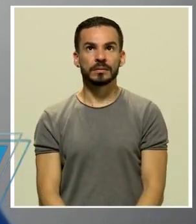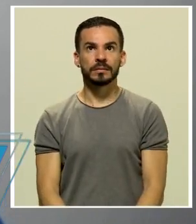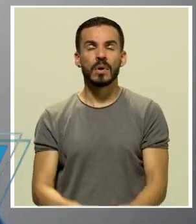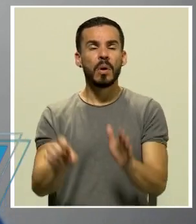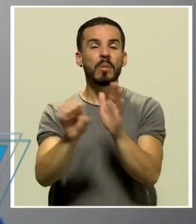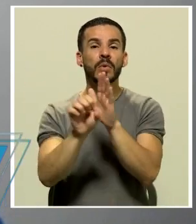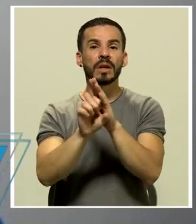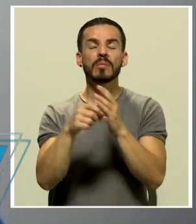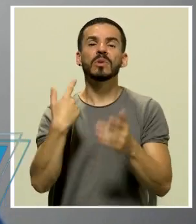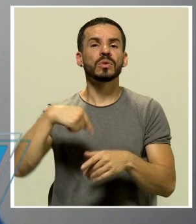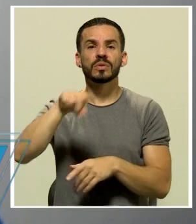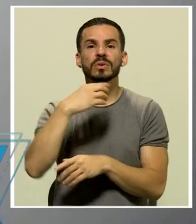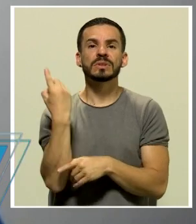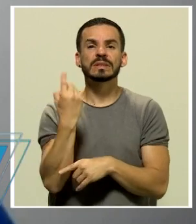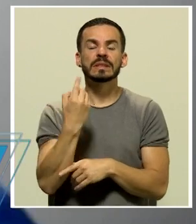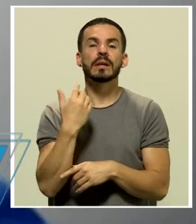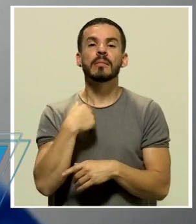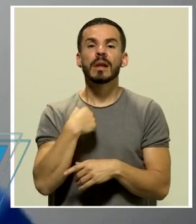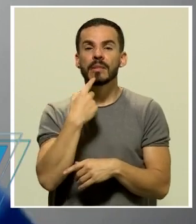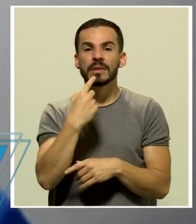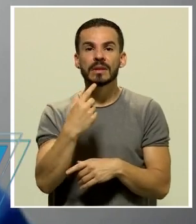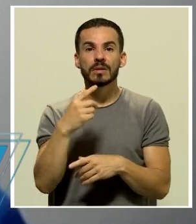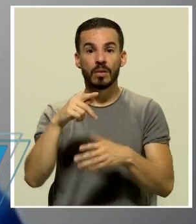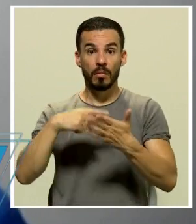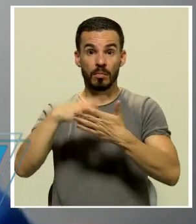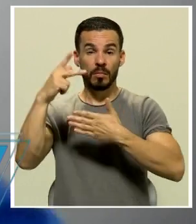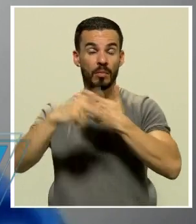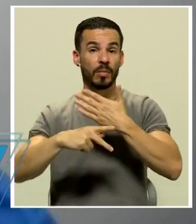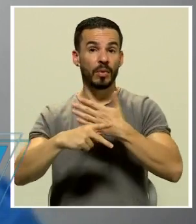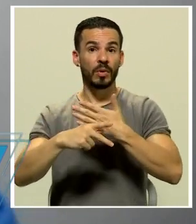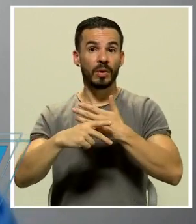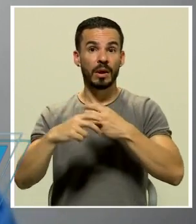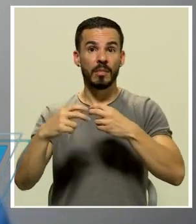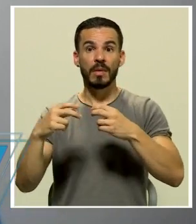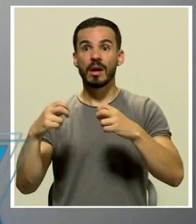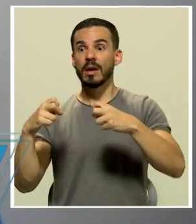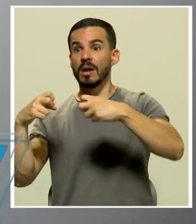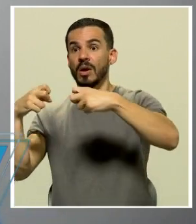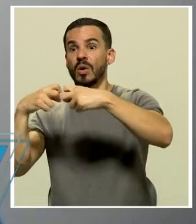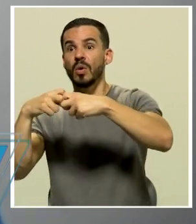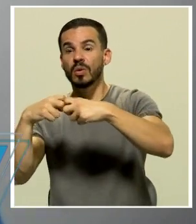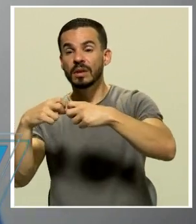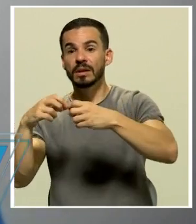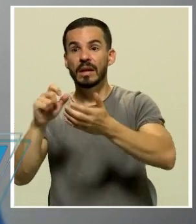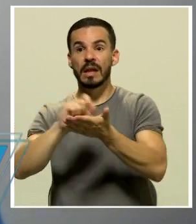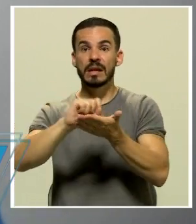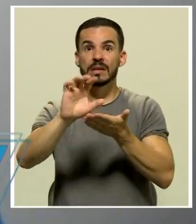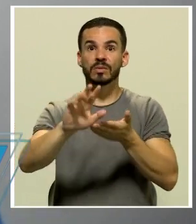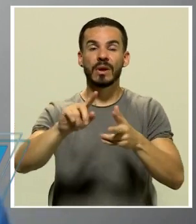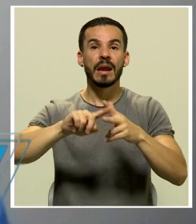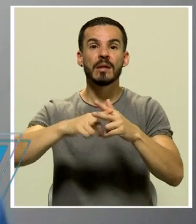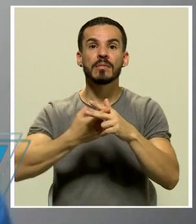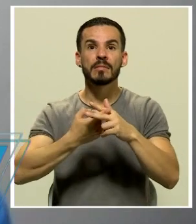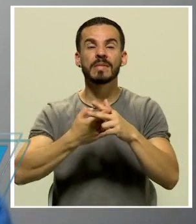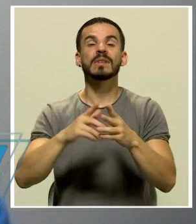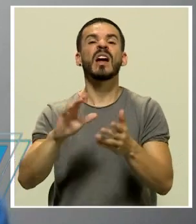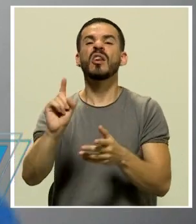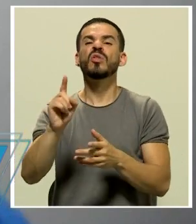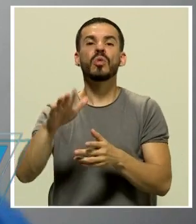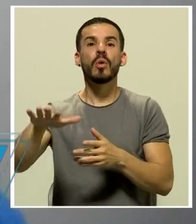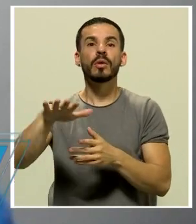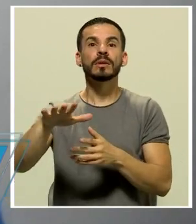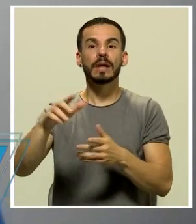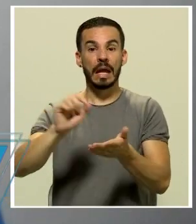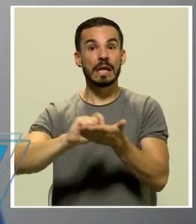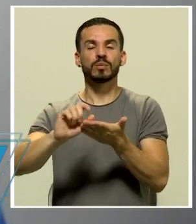Por ejemplo, siempre hemos dicho que el programa de conectar las escuelas debería empezar por las escuelas